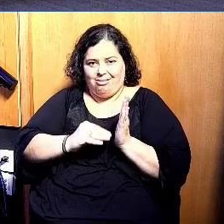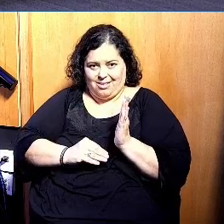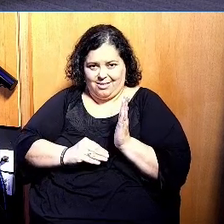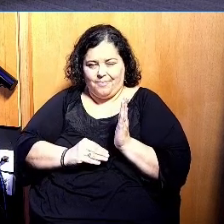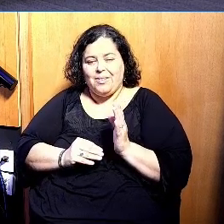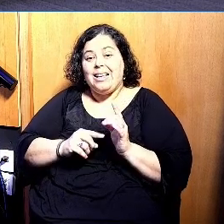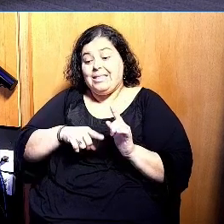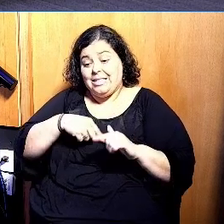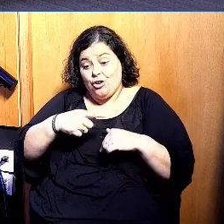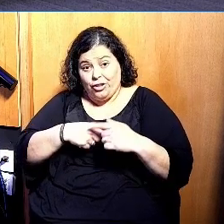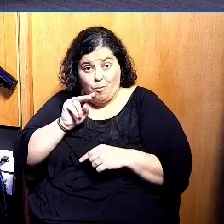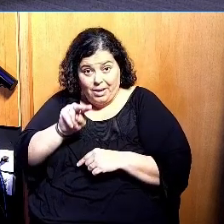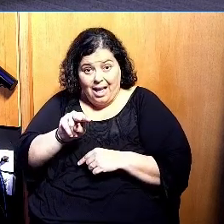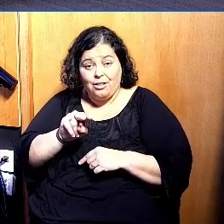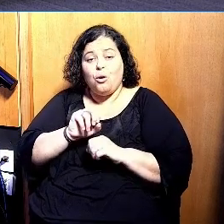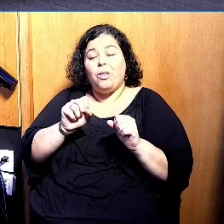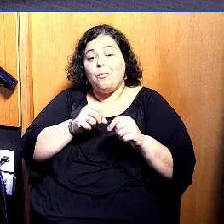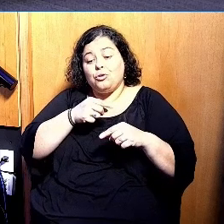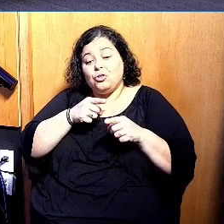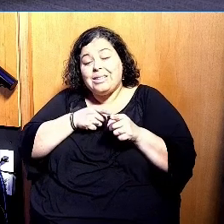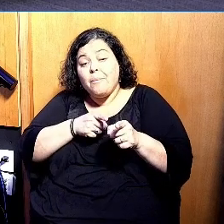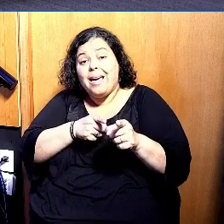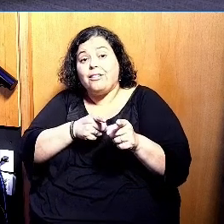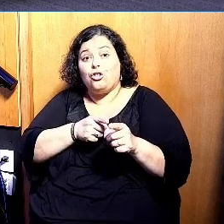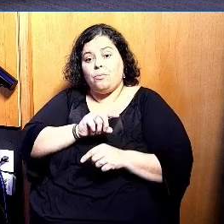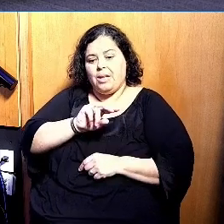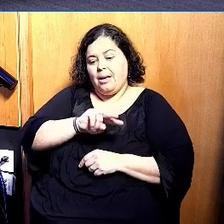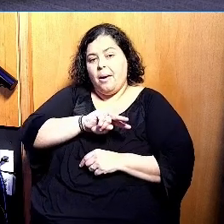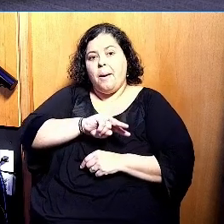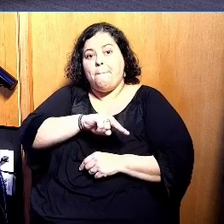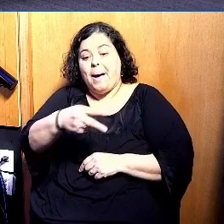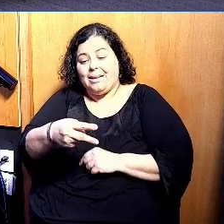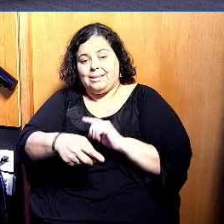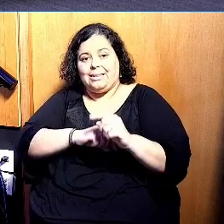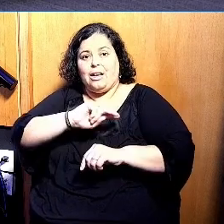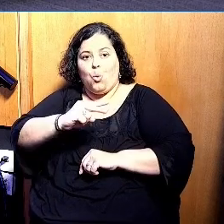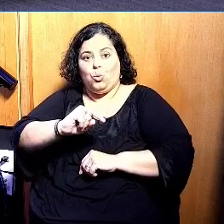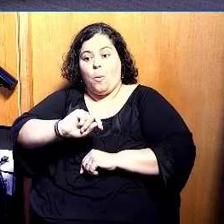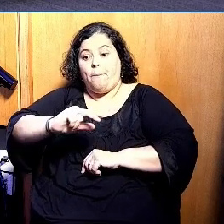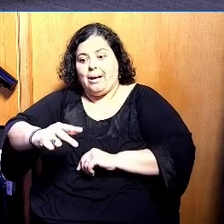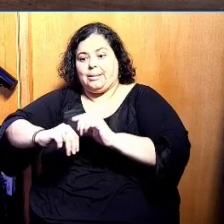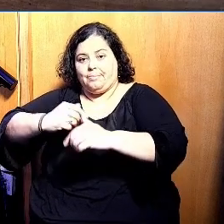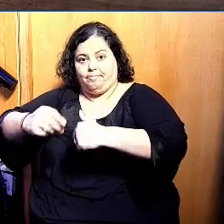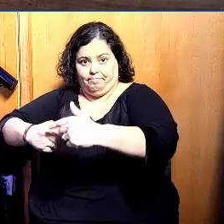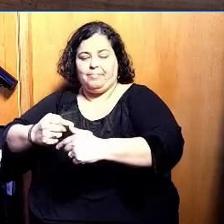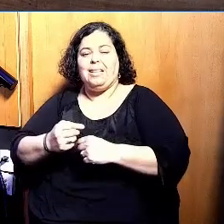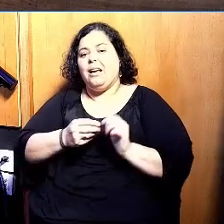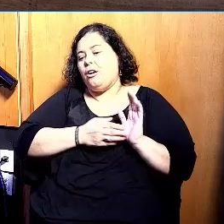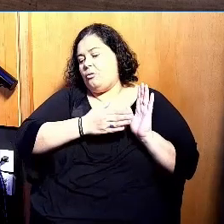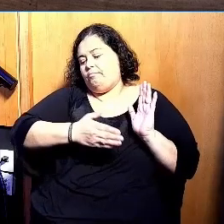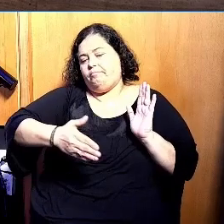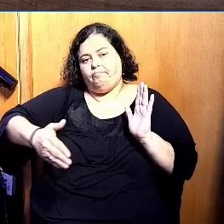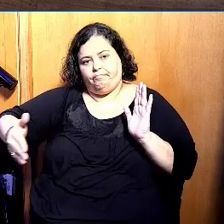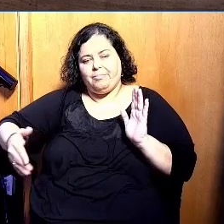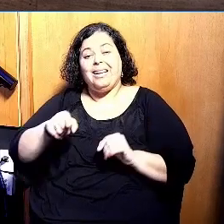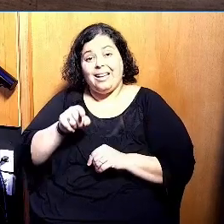diagonal, podemos seguir a los estudiantes cuando van pasando a segundo grado. La variación del 2022 al 2021 es un 2%, y así podemos ver, y a nosotros